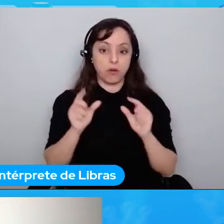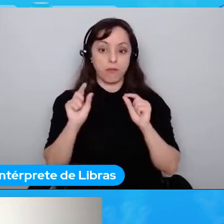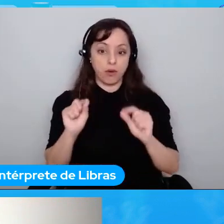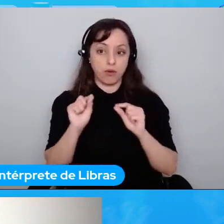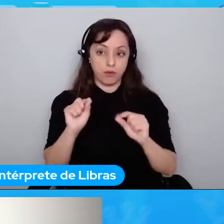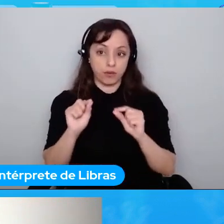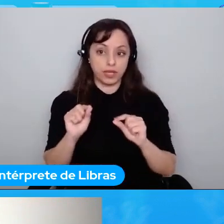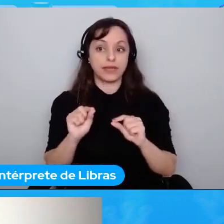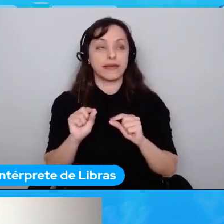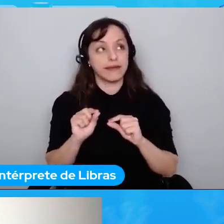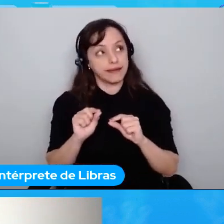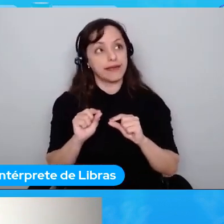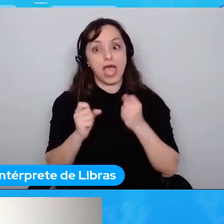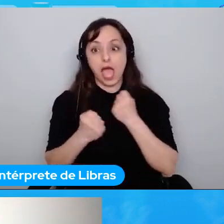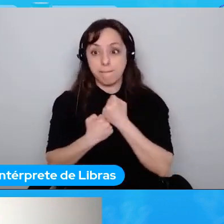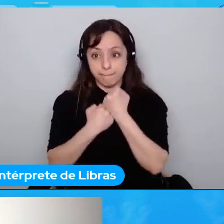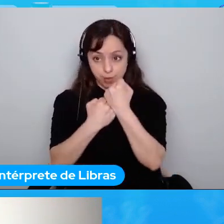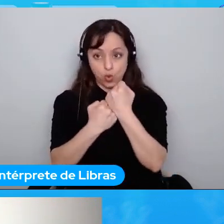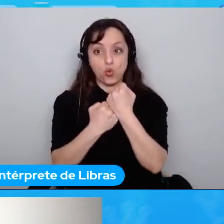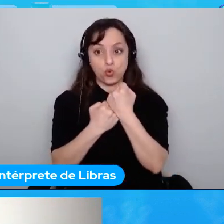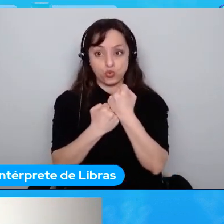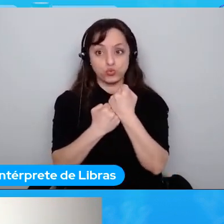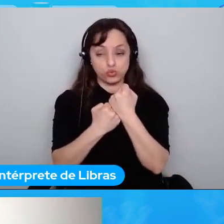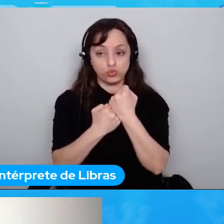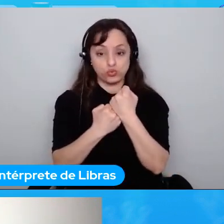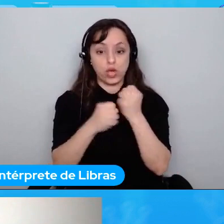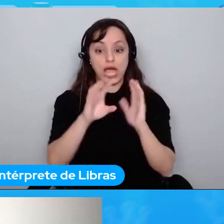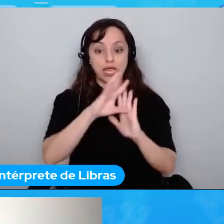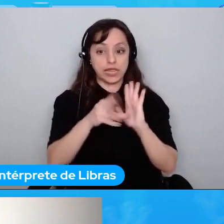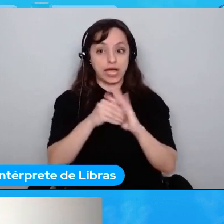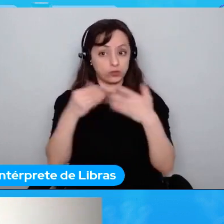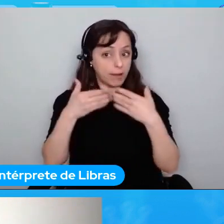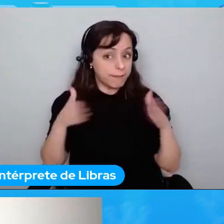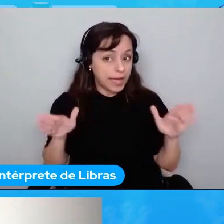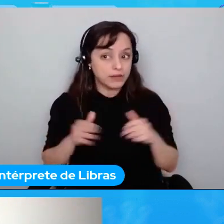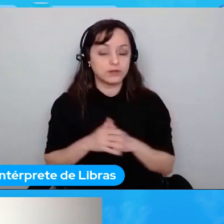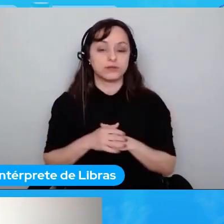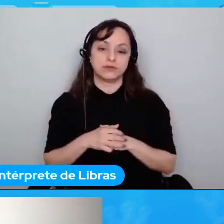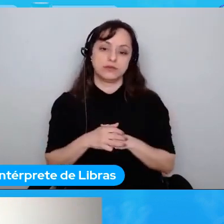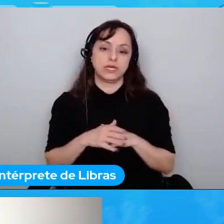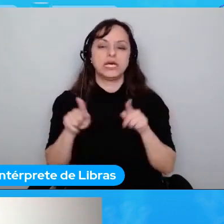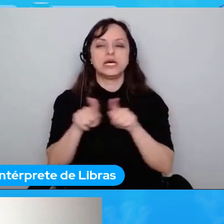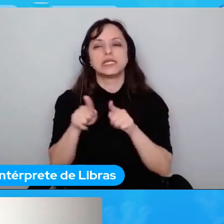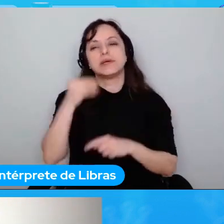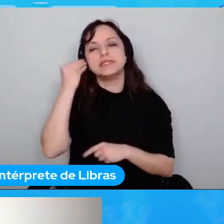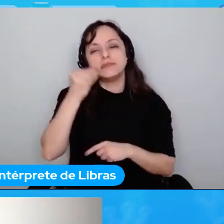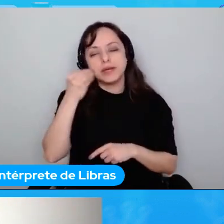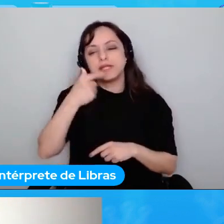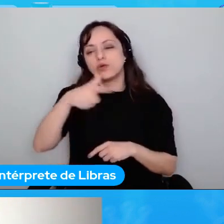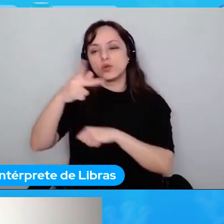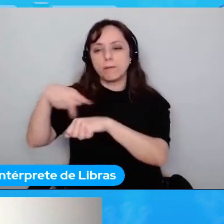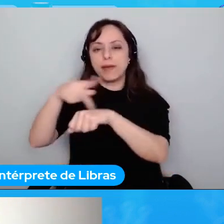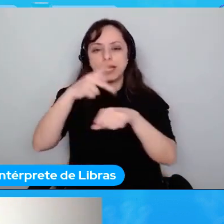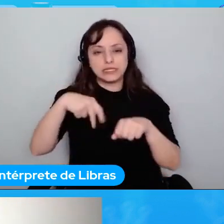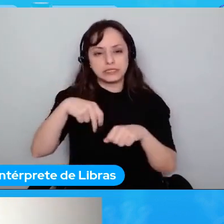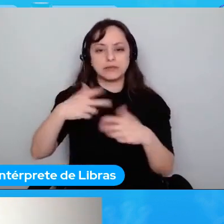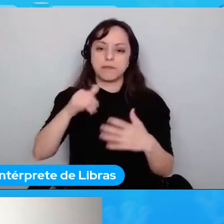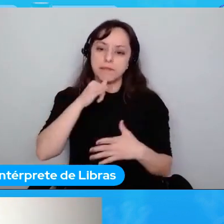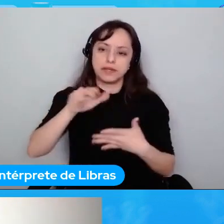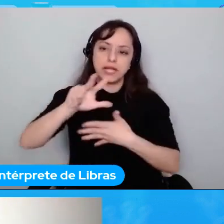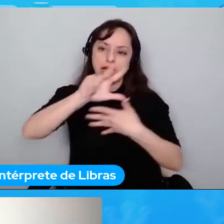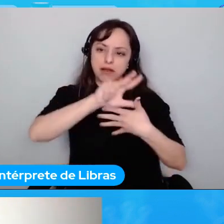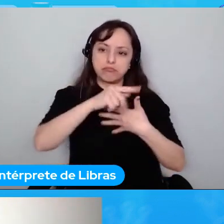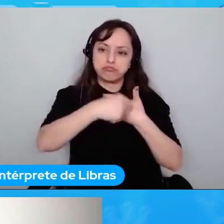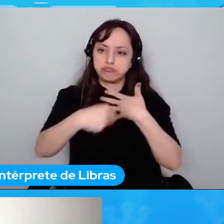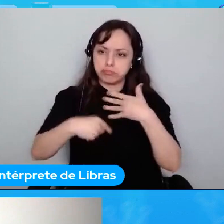esto de que los datos estén abiertos? Y tal vez ya tienes una experiencia más allá en otros países latinoamericanos, ¿cómo está esta